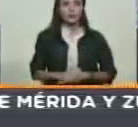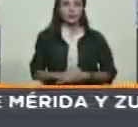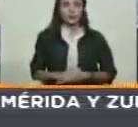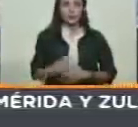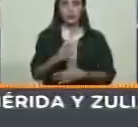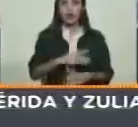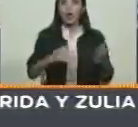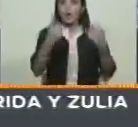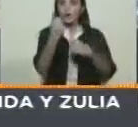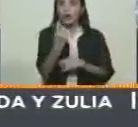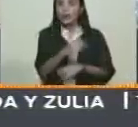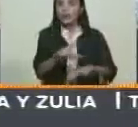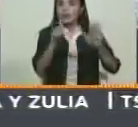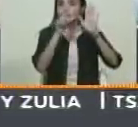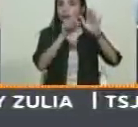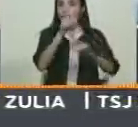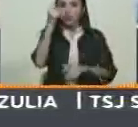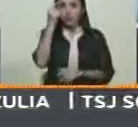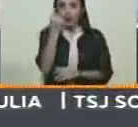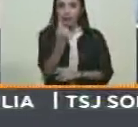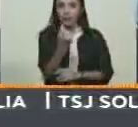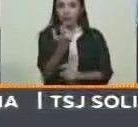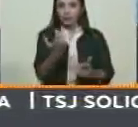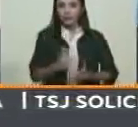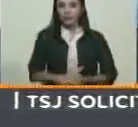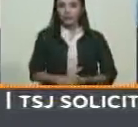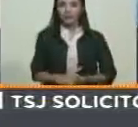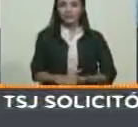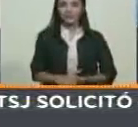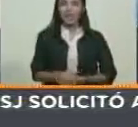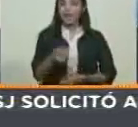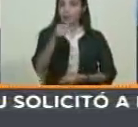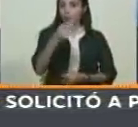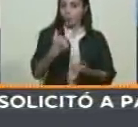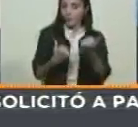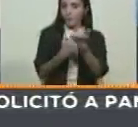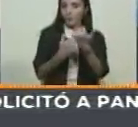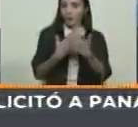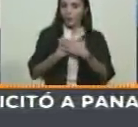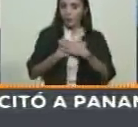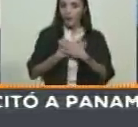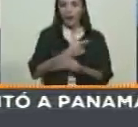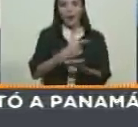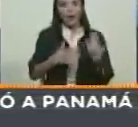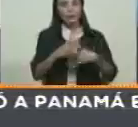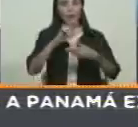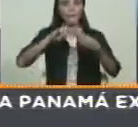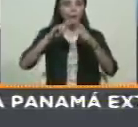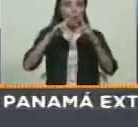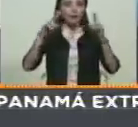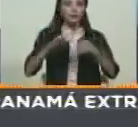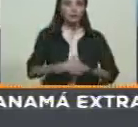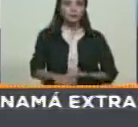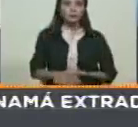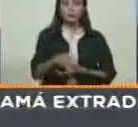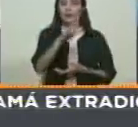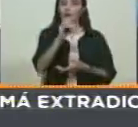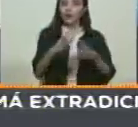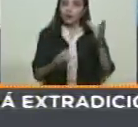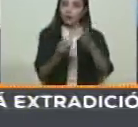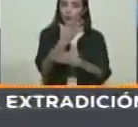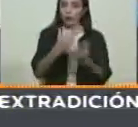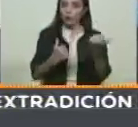días la idea si tú me das tu voto y tu apoyo tu apoyo el 20 de